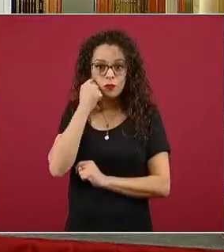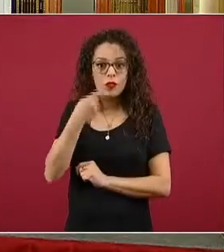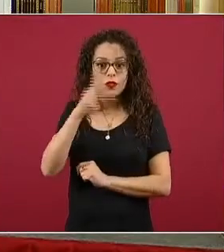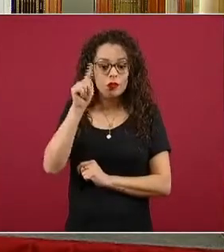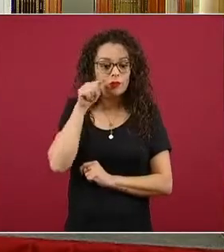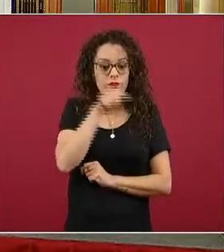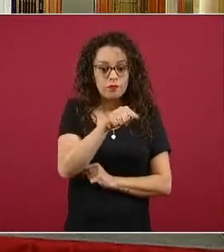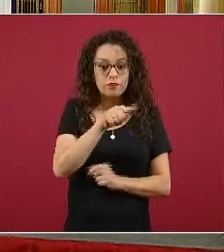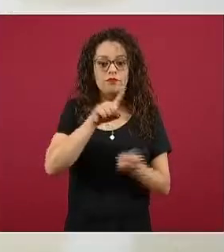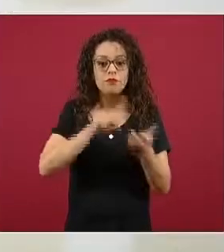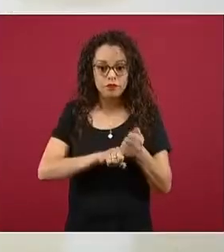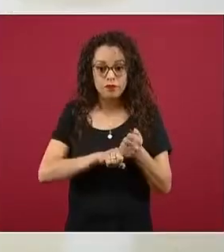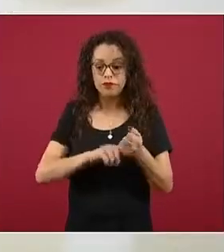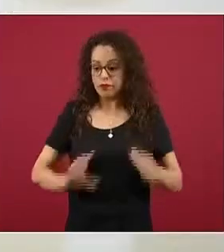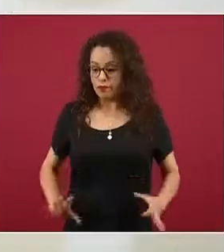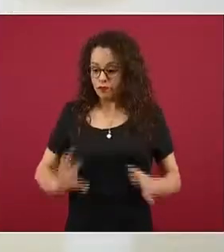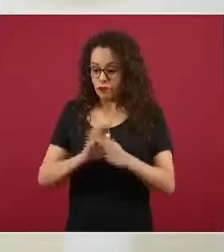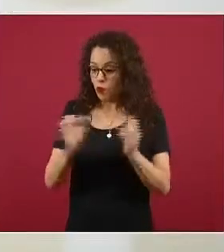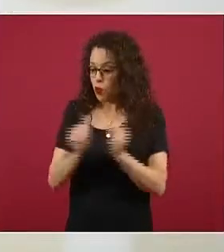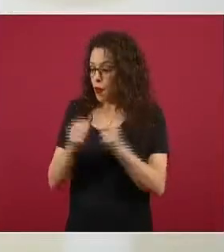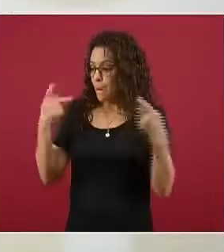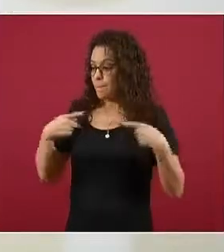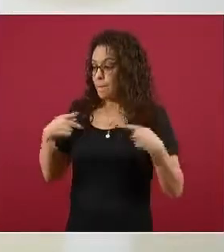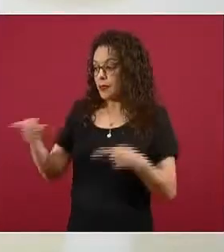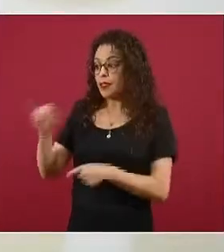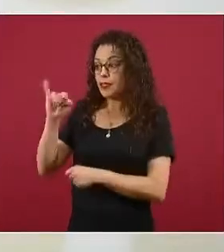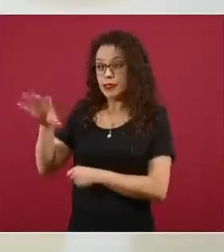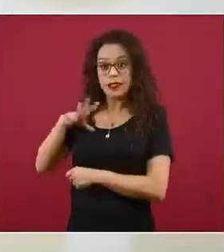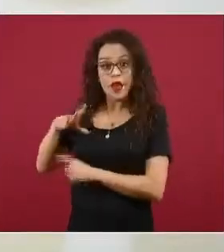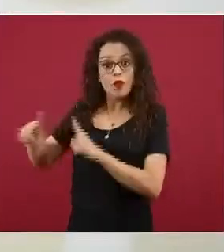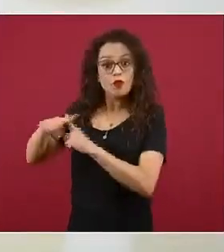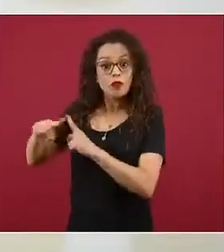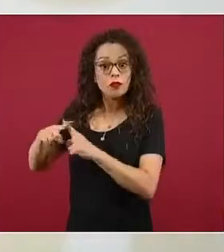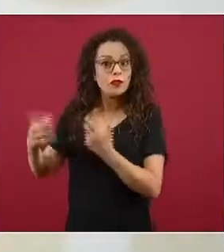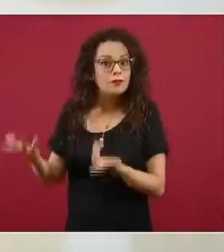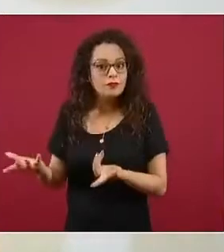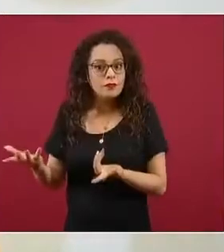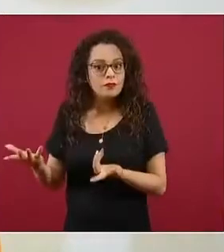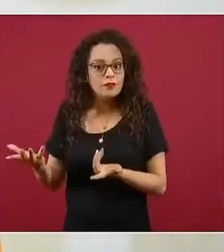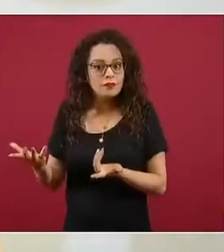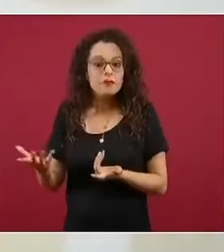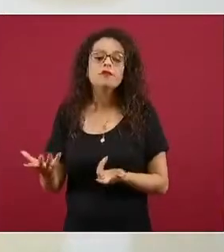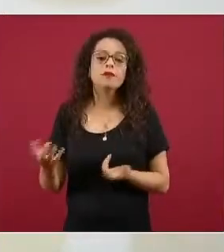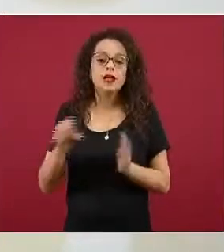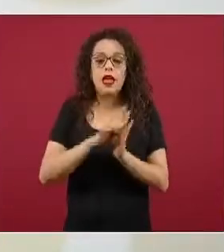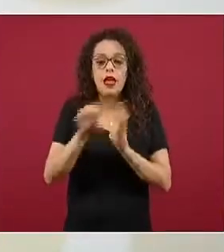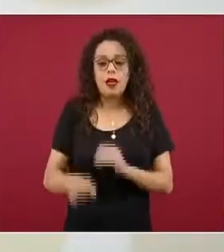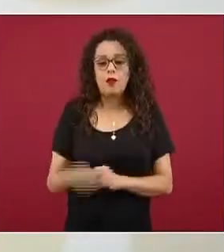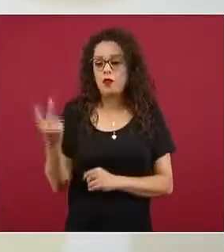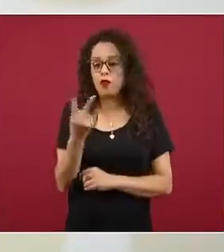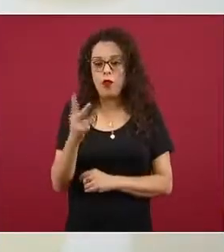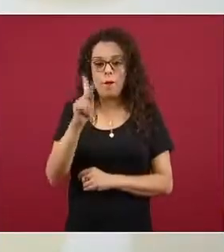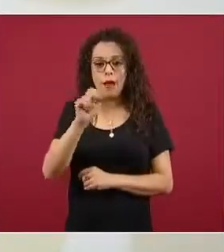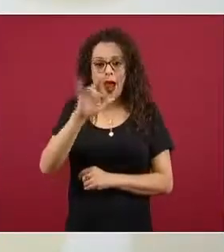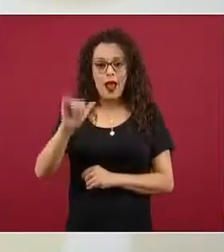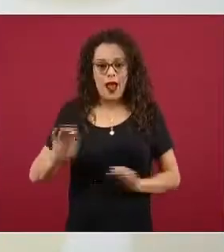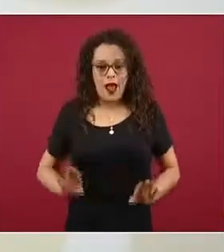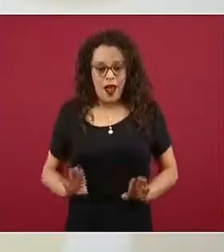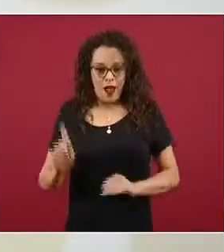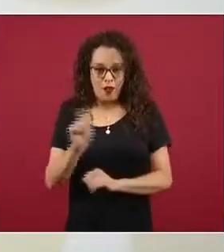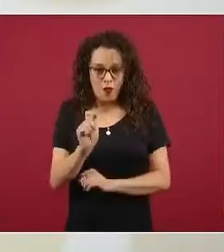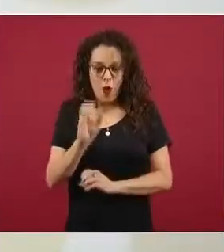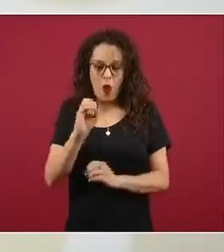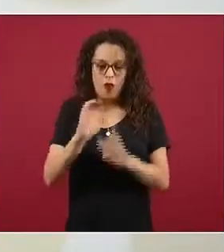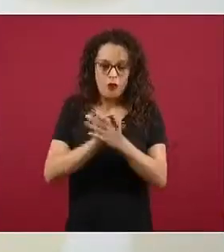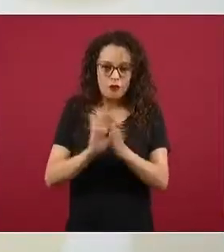asociación epidemiológica. Una pareja, uno sale positivo y uno negativo, los dos se deben aislar. Unas personas que conviven